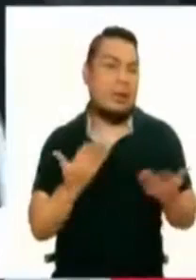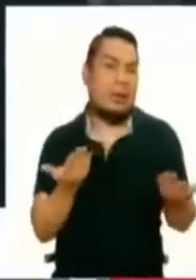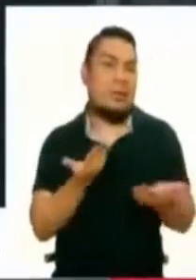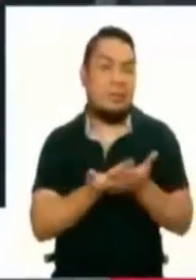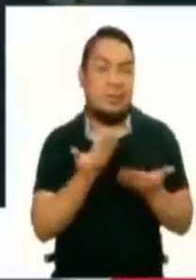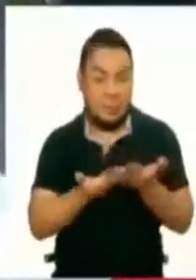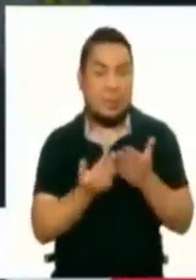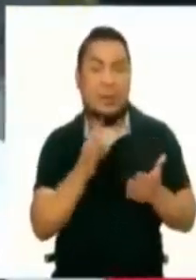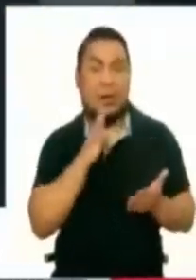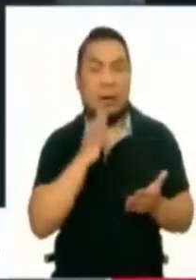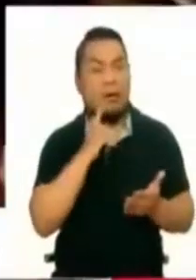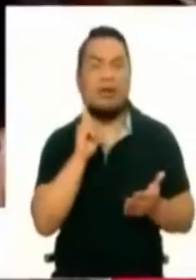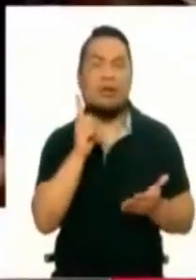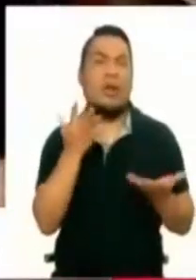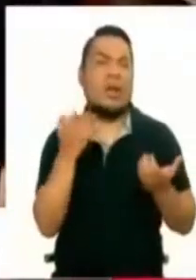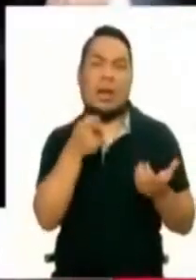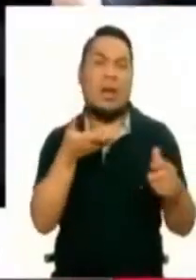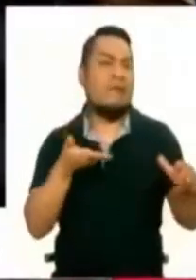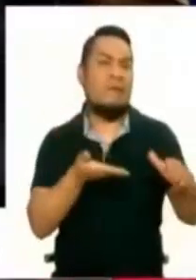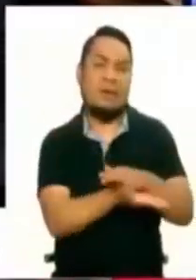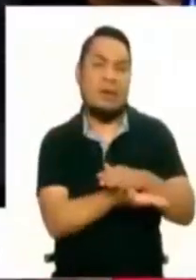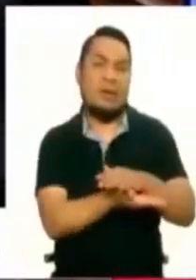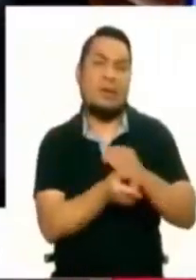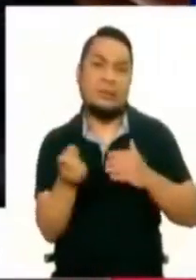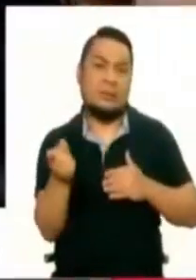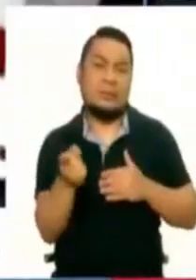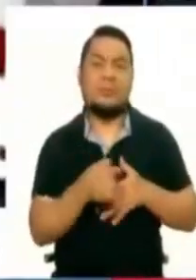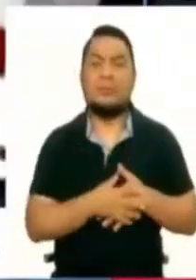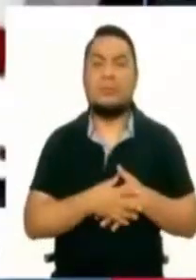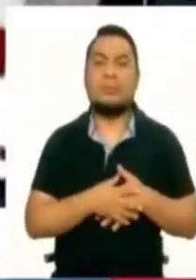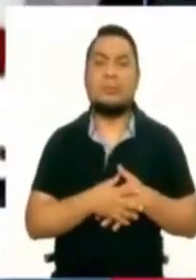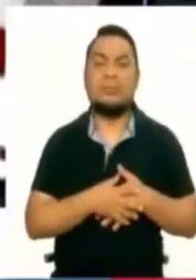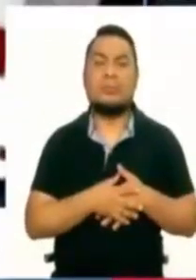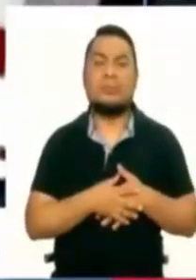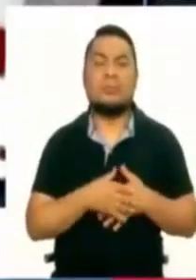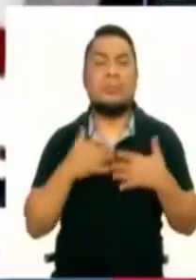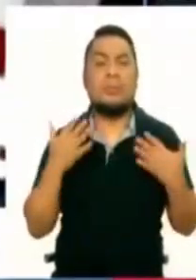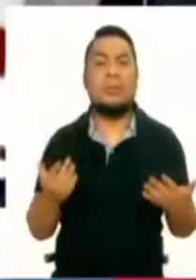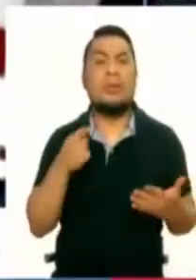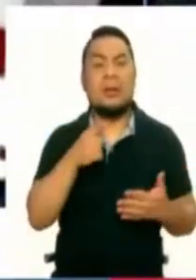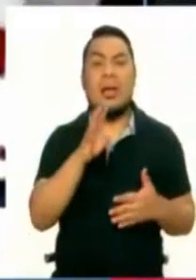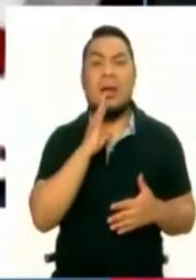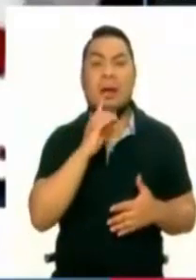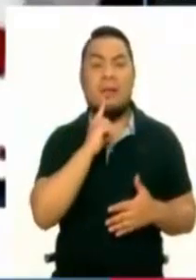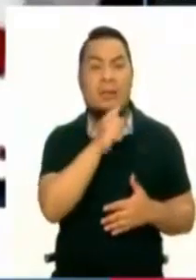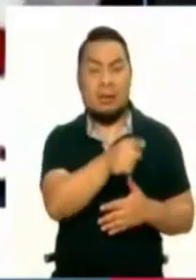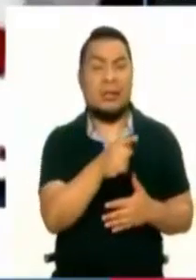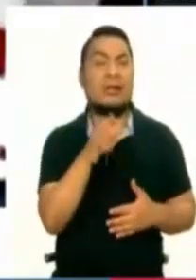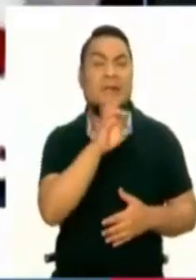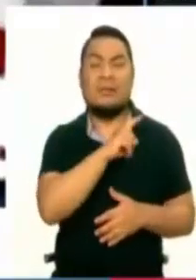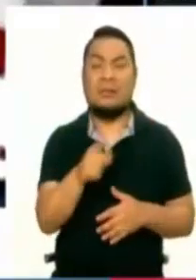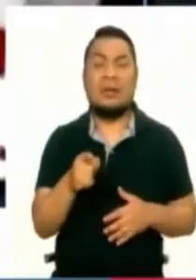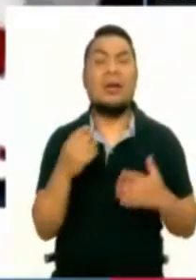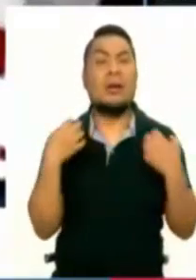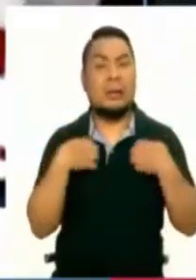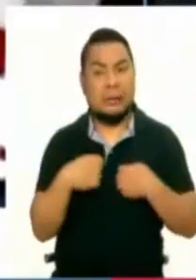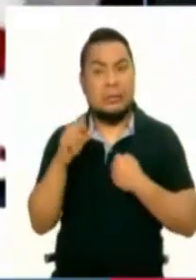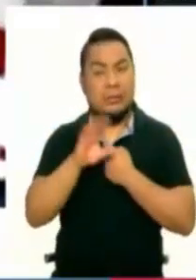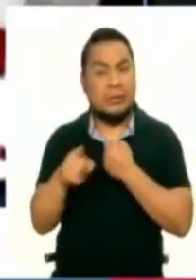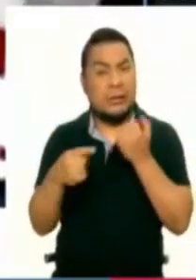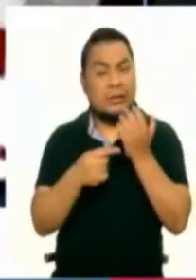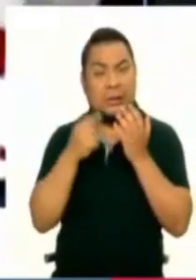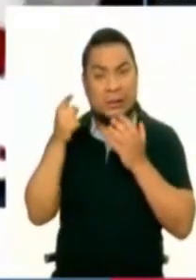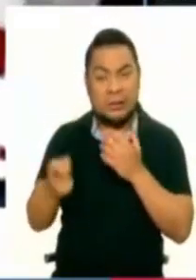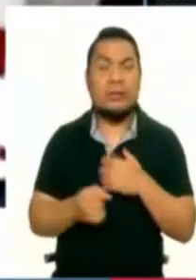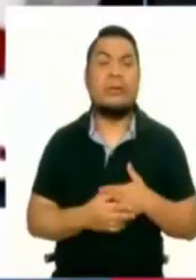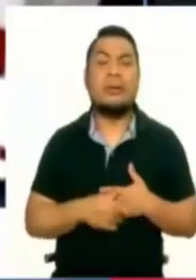juzgado declarar infundado el requerimiento fiscal. La posición de la defensa técnica de doña Lilia Paredes Navarro es que